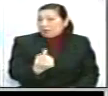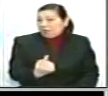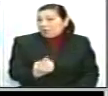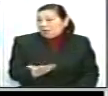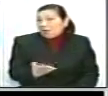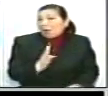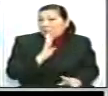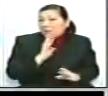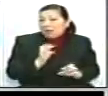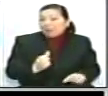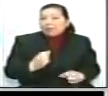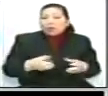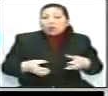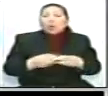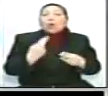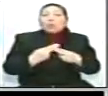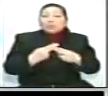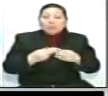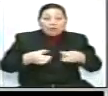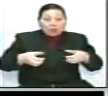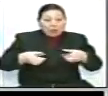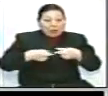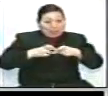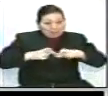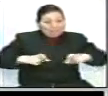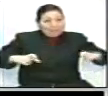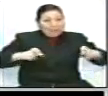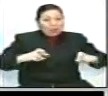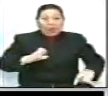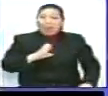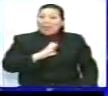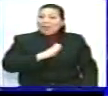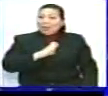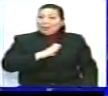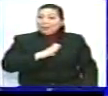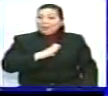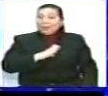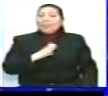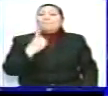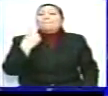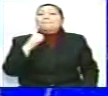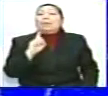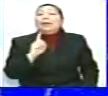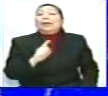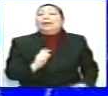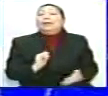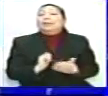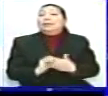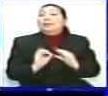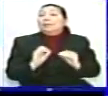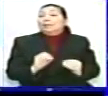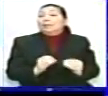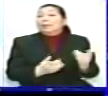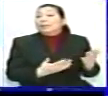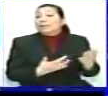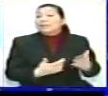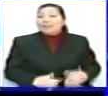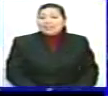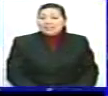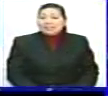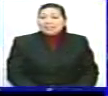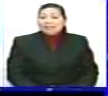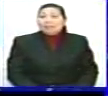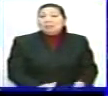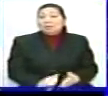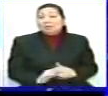señalas, un pleno ético precisamente para resolver los casos de la Comisión de Ética Parlamentaria que están pendientes